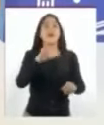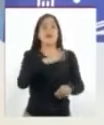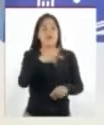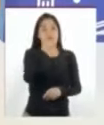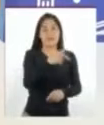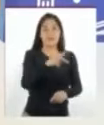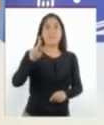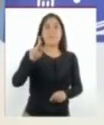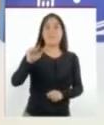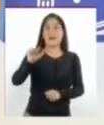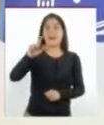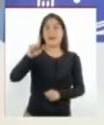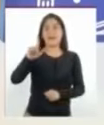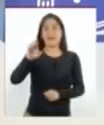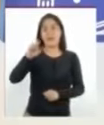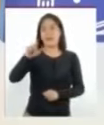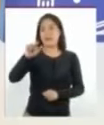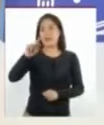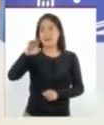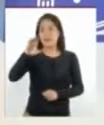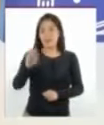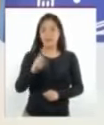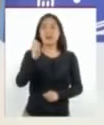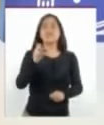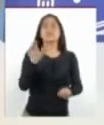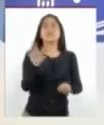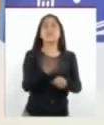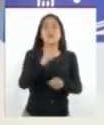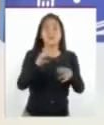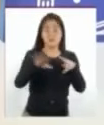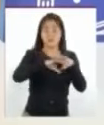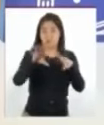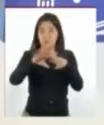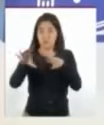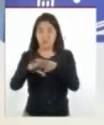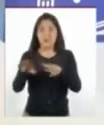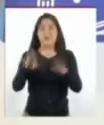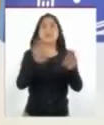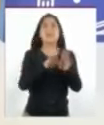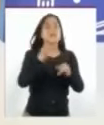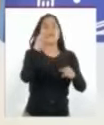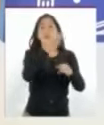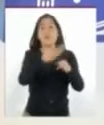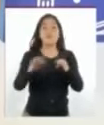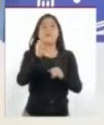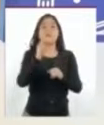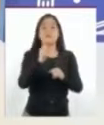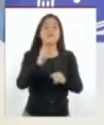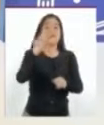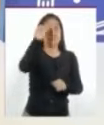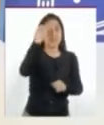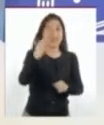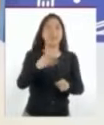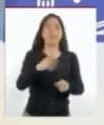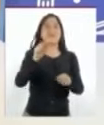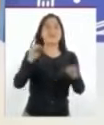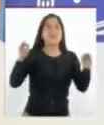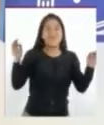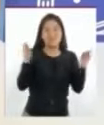al periodo paleolítico. Esto debido a que la migración se dio en el último de los periodos